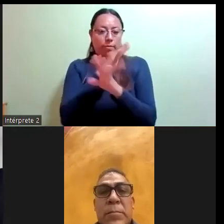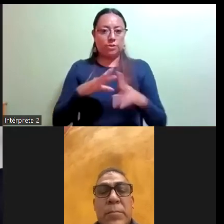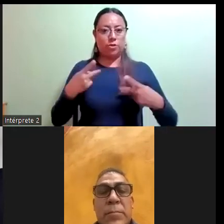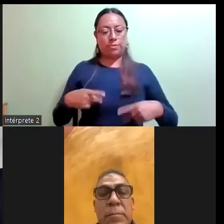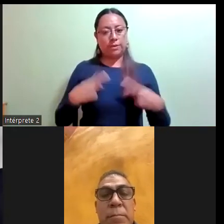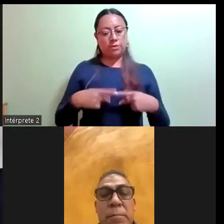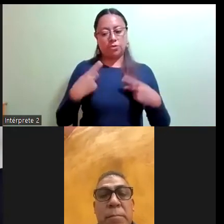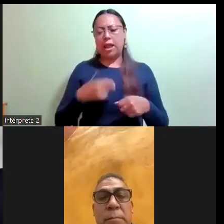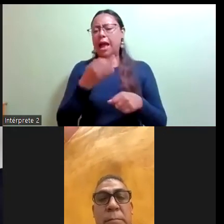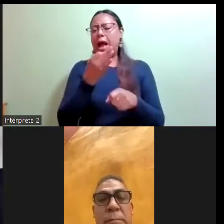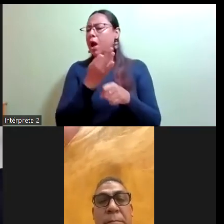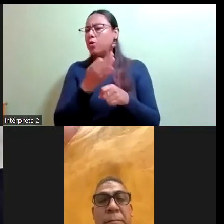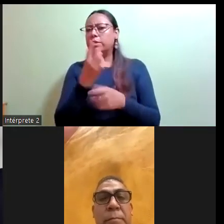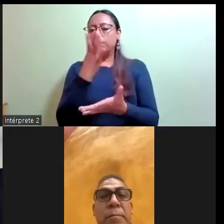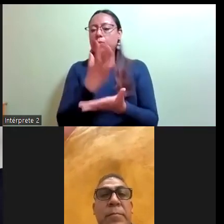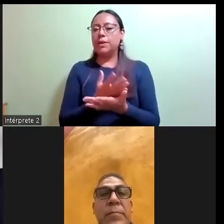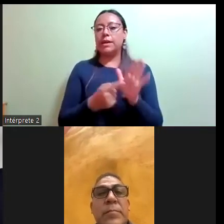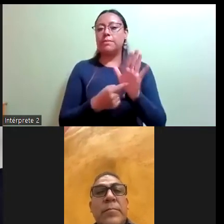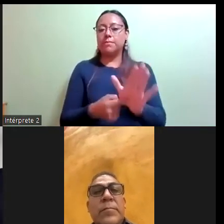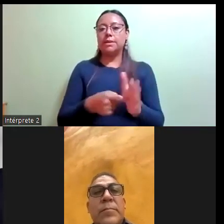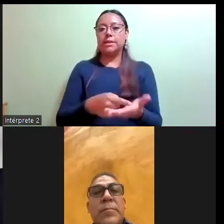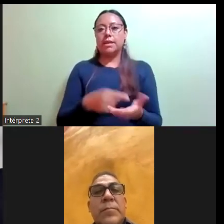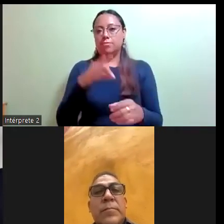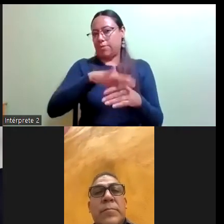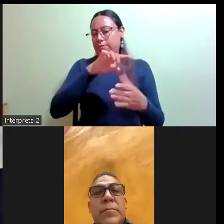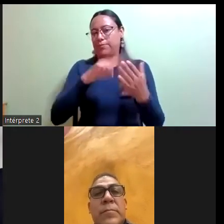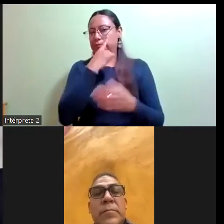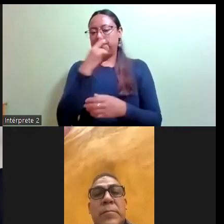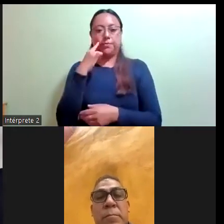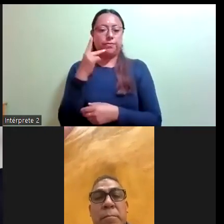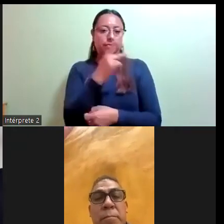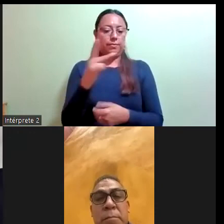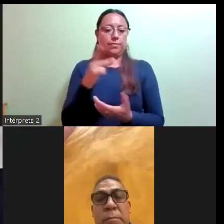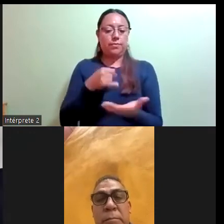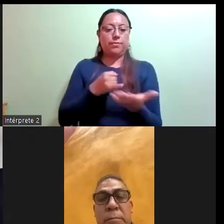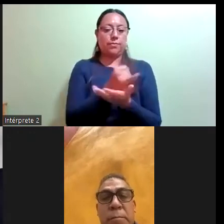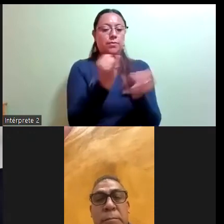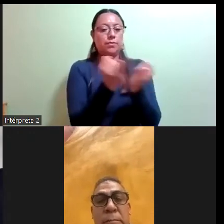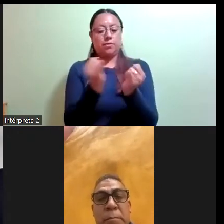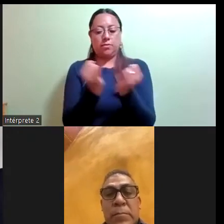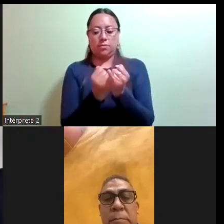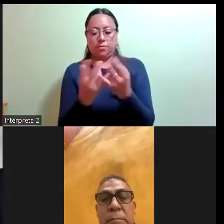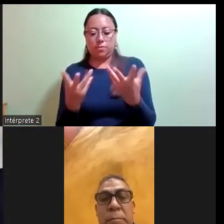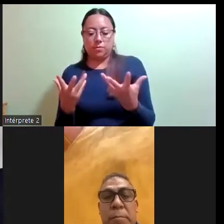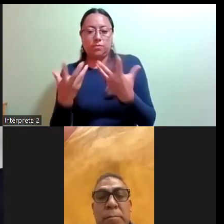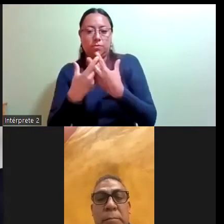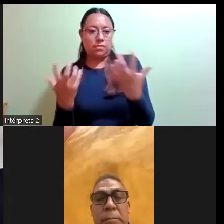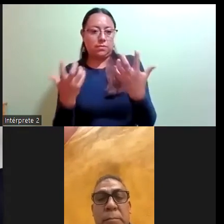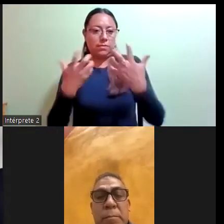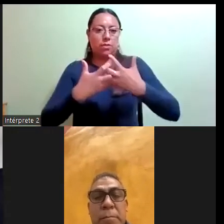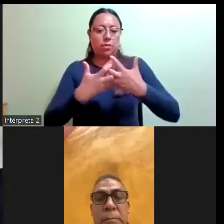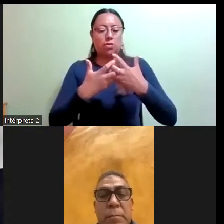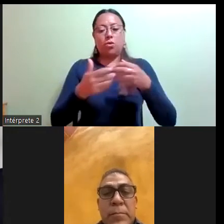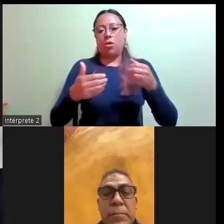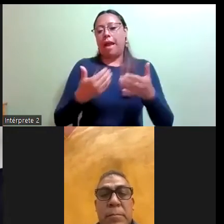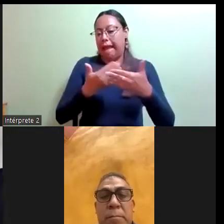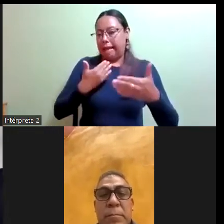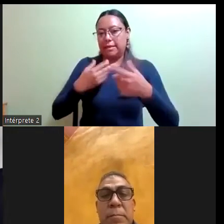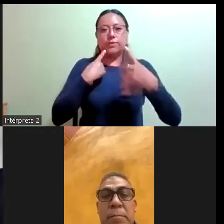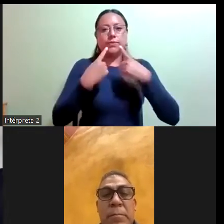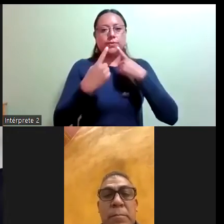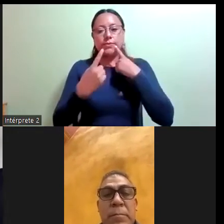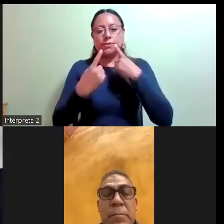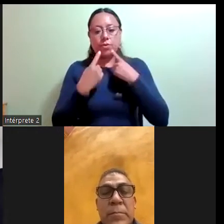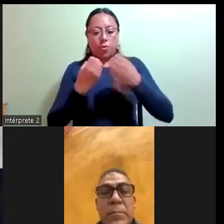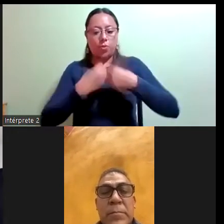que se está poniendo a consideración y también en atención y en complemento con lo que se ha dialogado con el órgano interno de